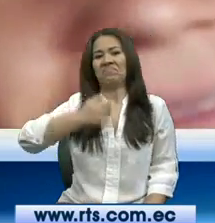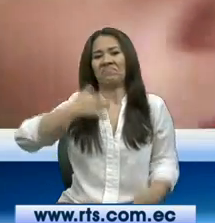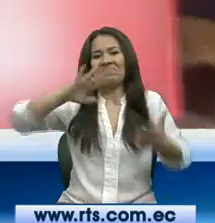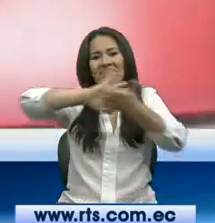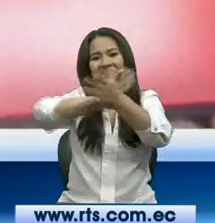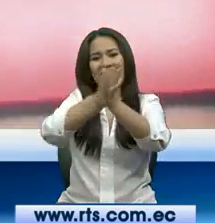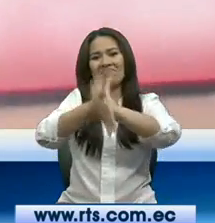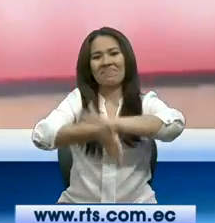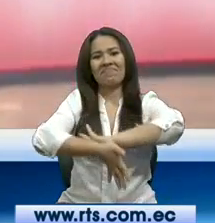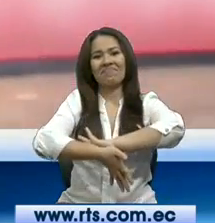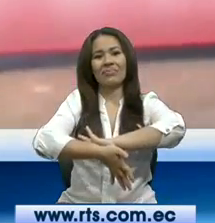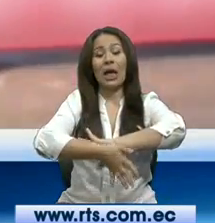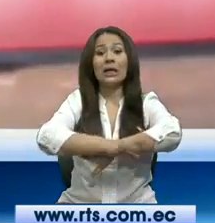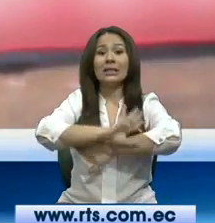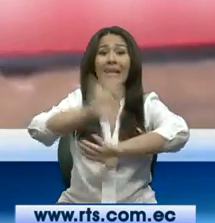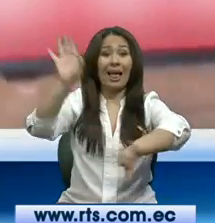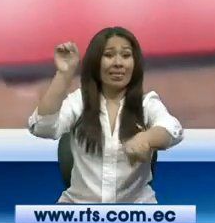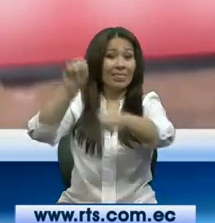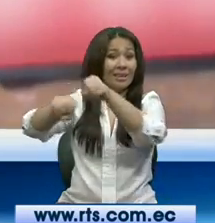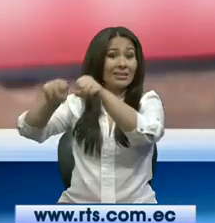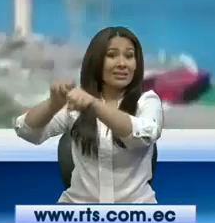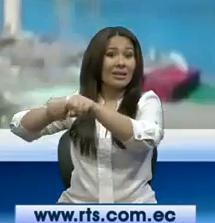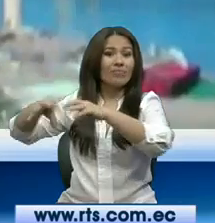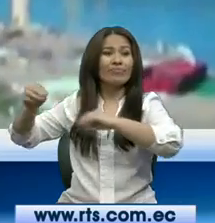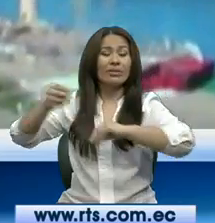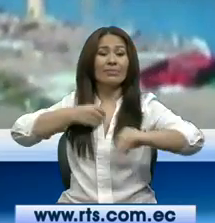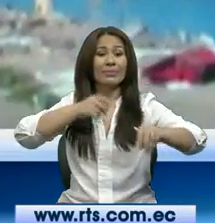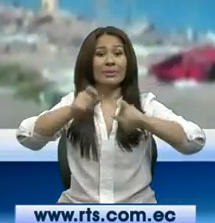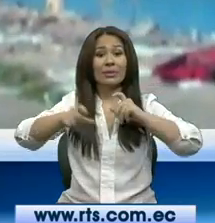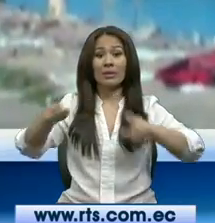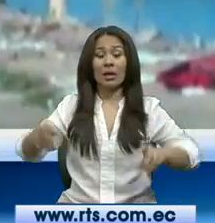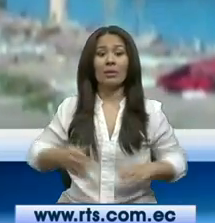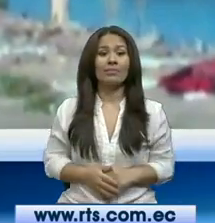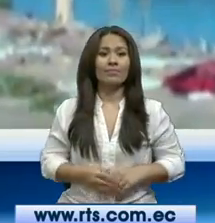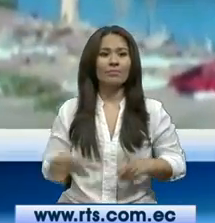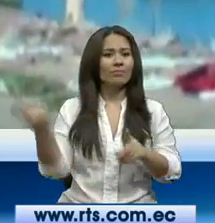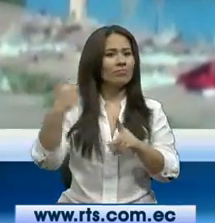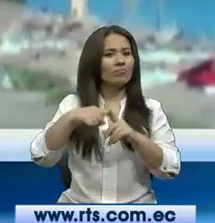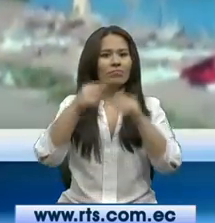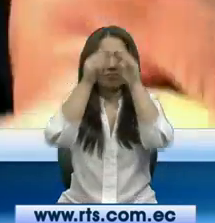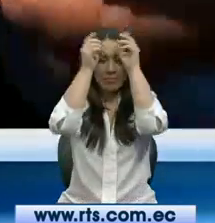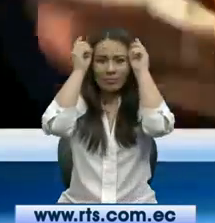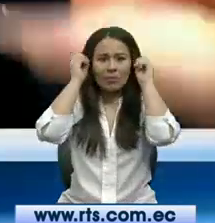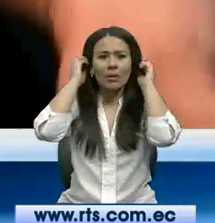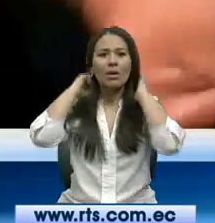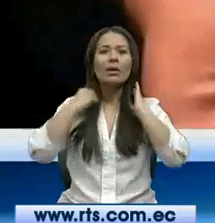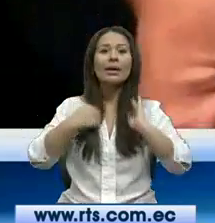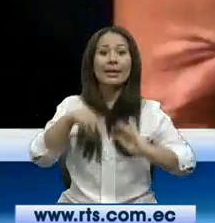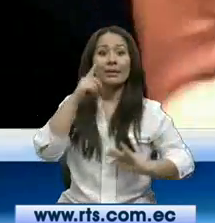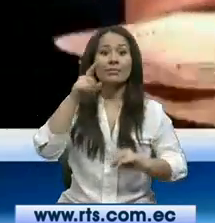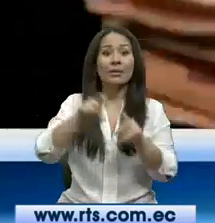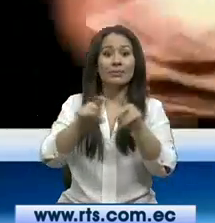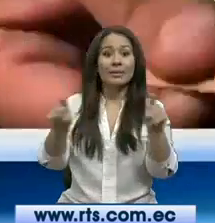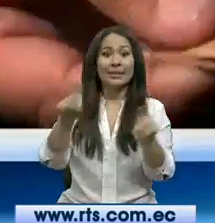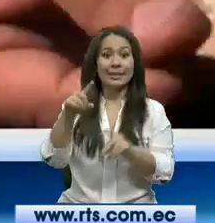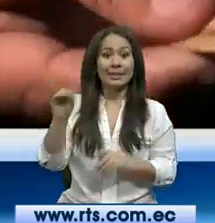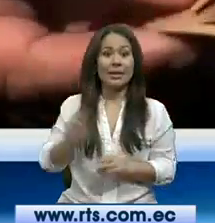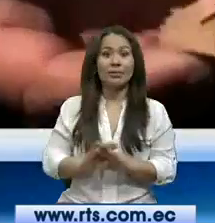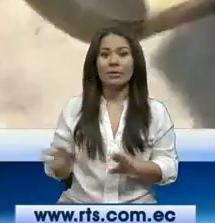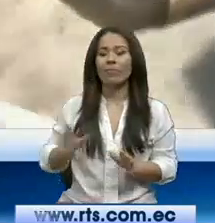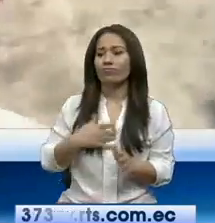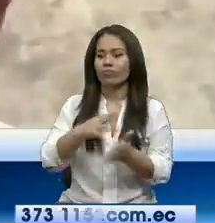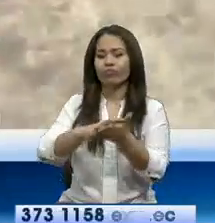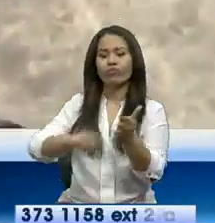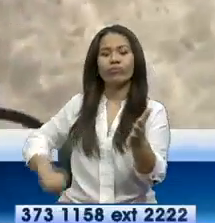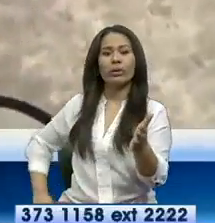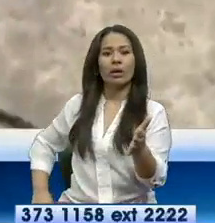nada. Y a los destrozos en Ciudad Bolívar y otras poblaciones en el país se suma la incertidumbre. El billete de 100 bolívares fue restituido hasta enero,